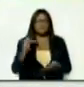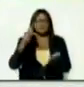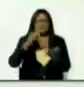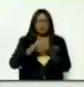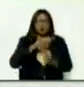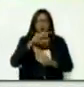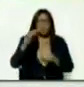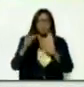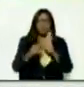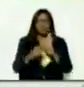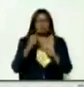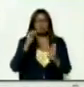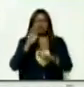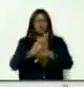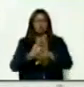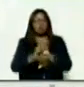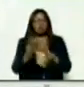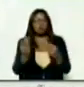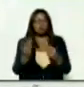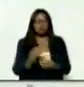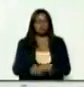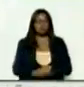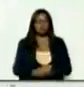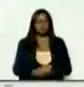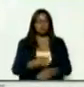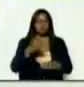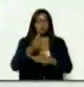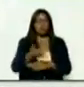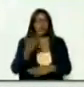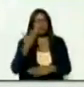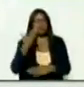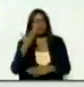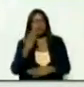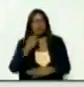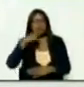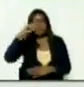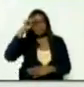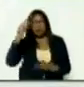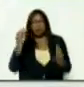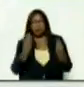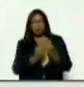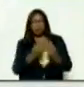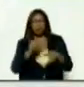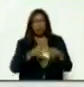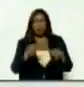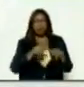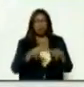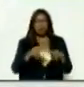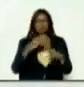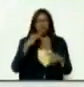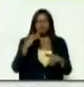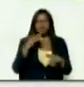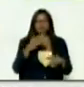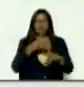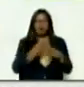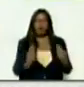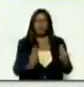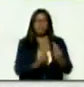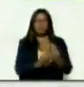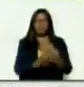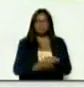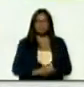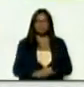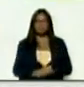absolutamente segura donde va el padre y la madre representante con el niño con el joven bueno y